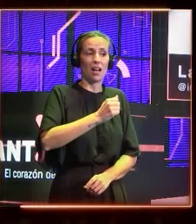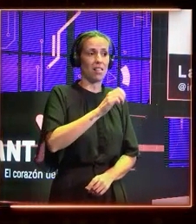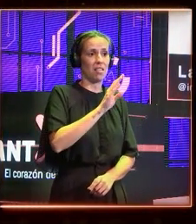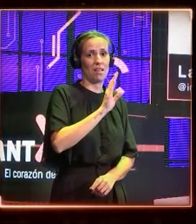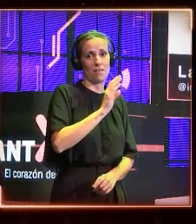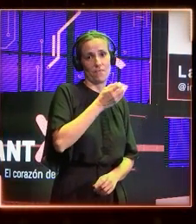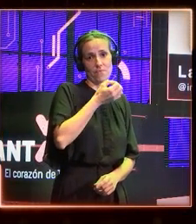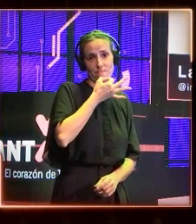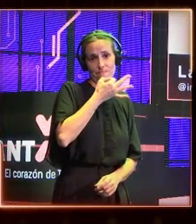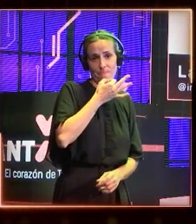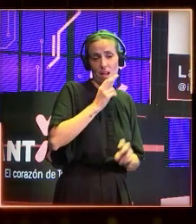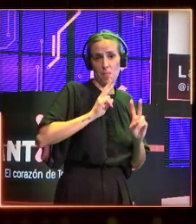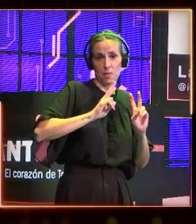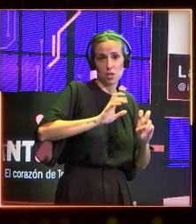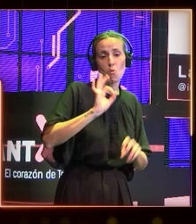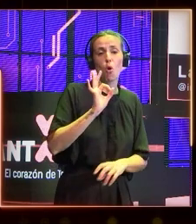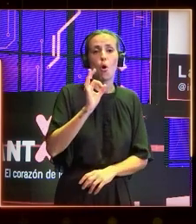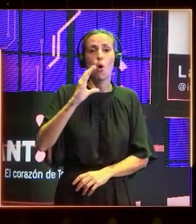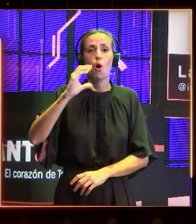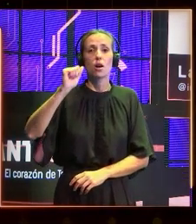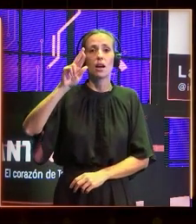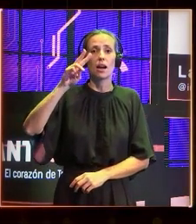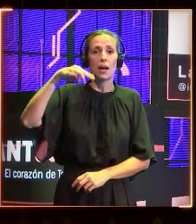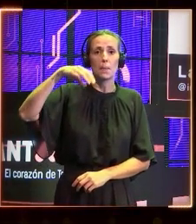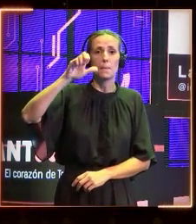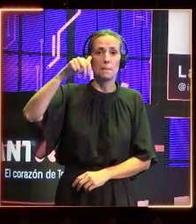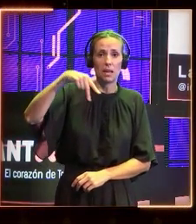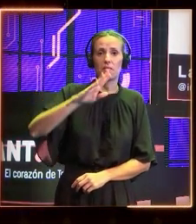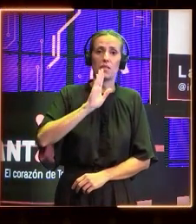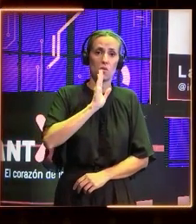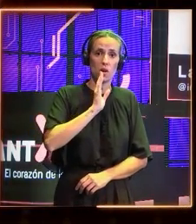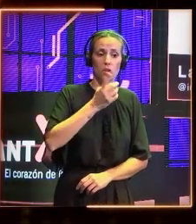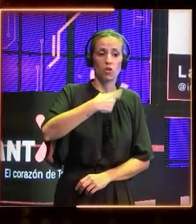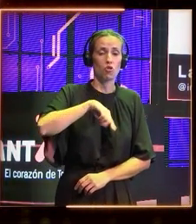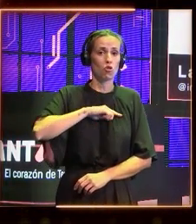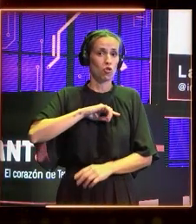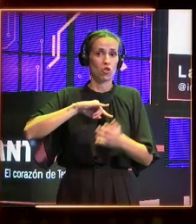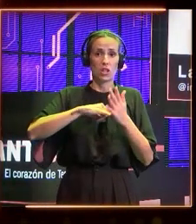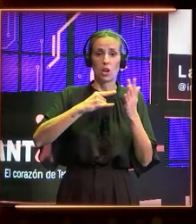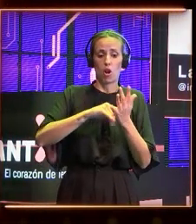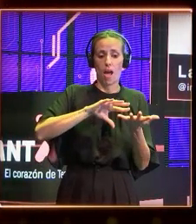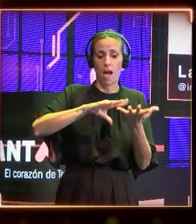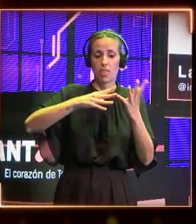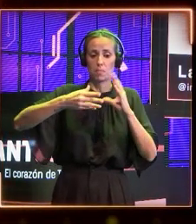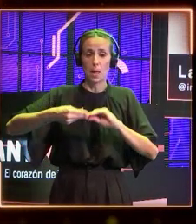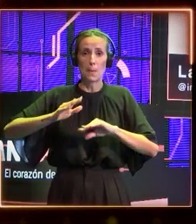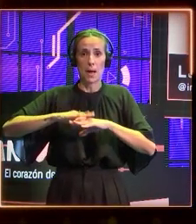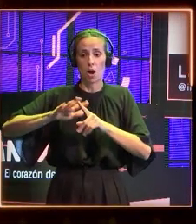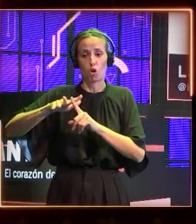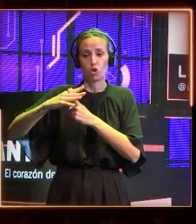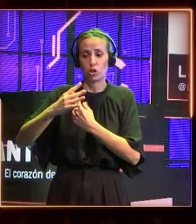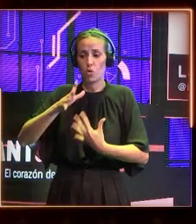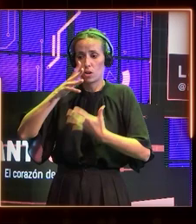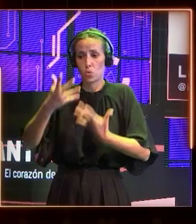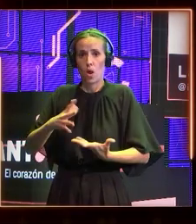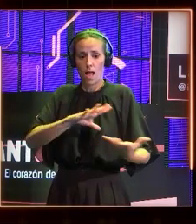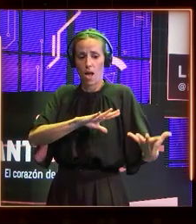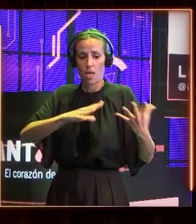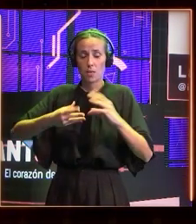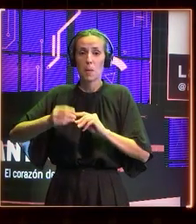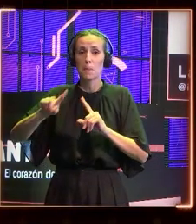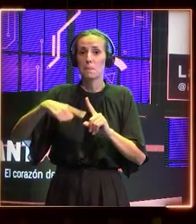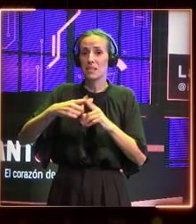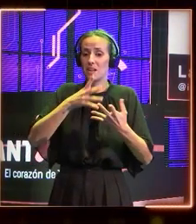evidentemente tenemos que abrazar la tecnología para evolucionar para adaptarnos al contexto actual y a día de hoy todas estas tecnologías que estamos